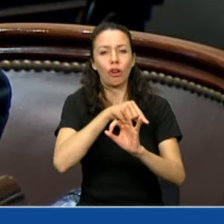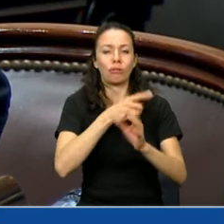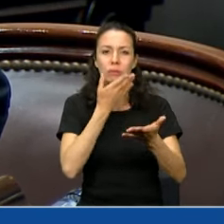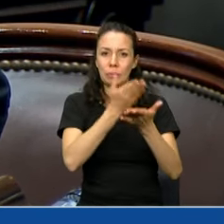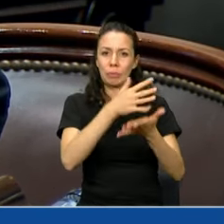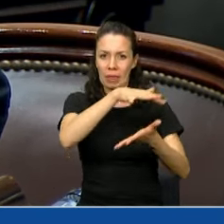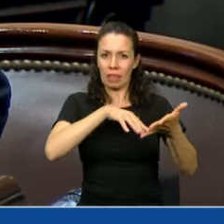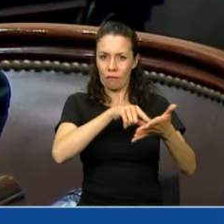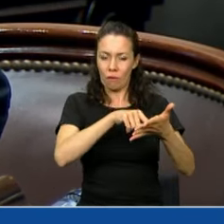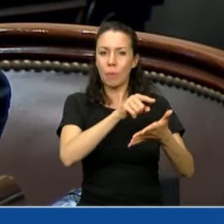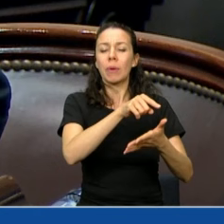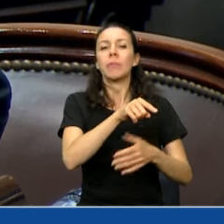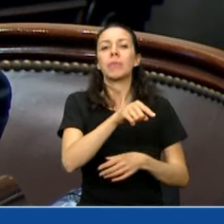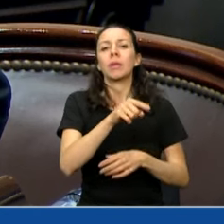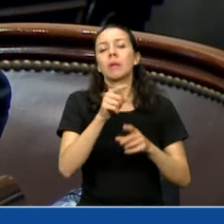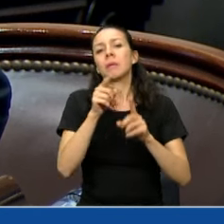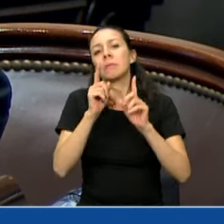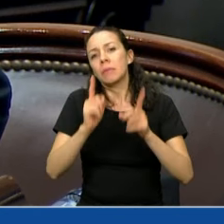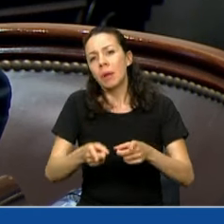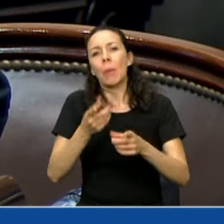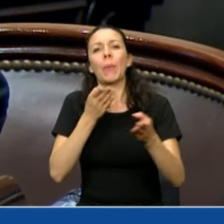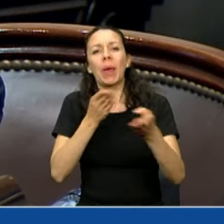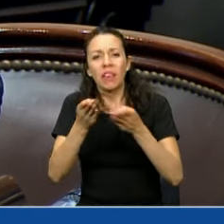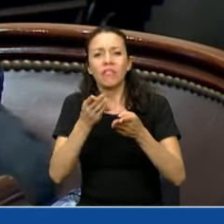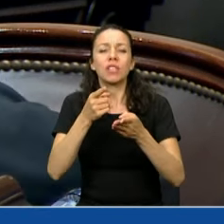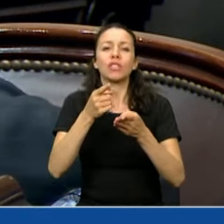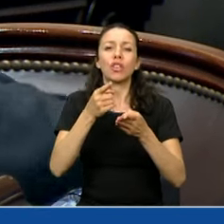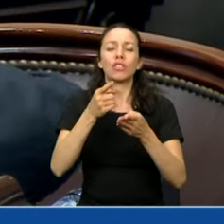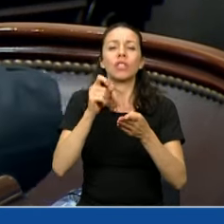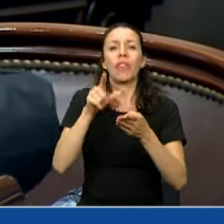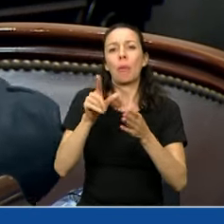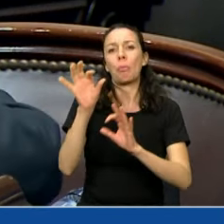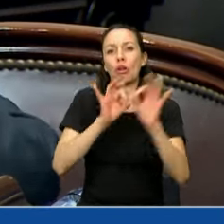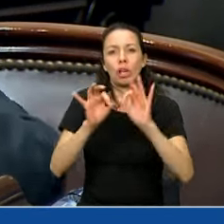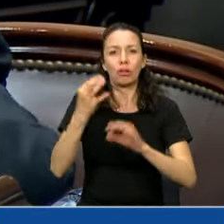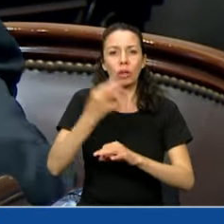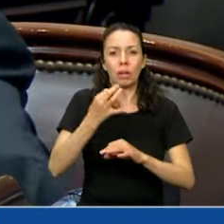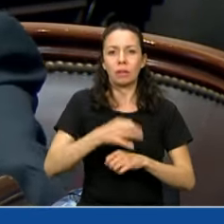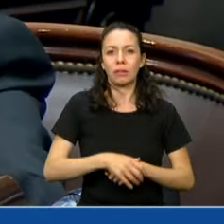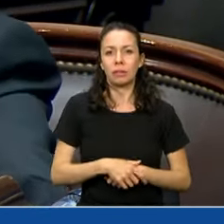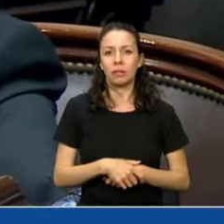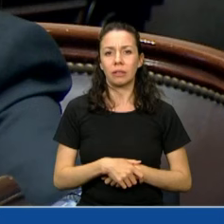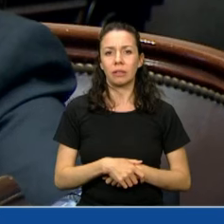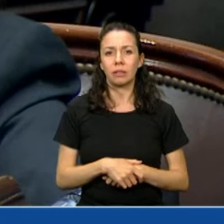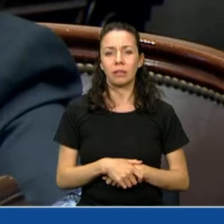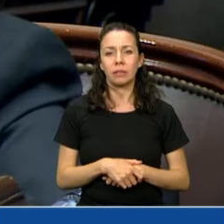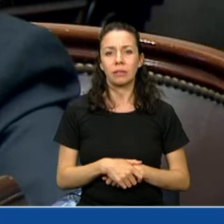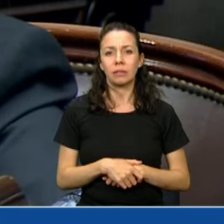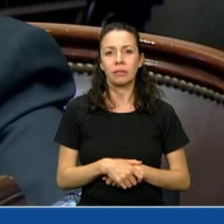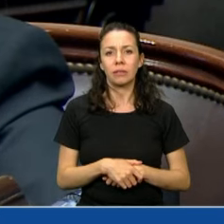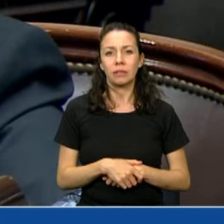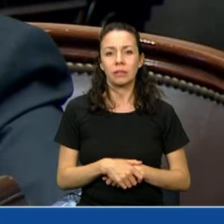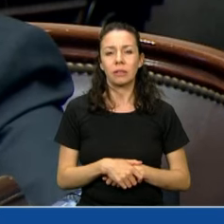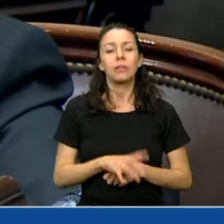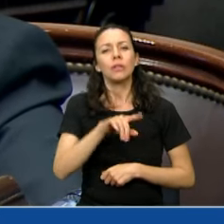de los mismos beneficios promocionales aplicables al proyecto original en cuanto al